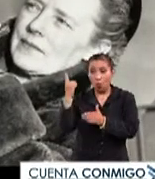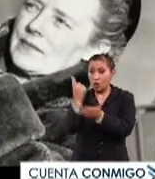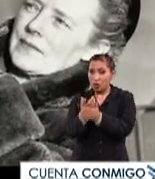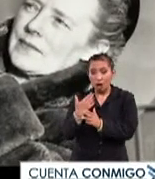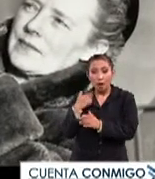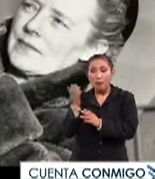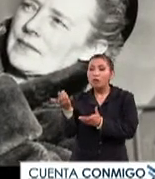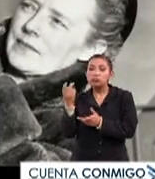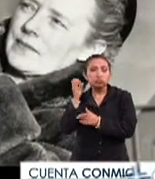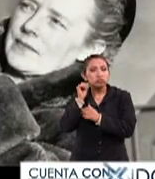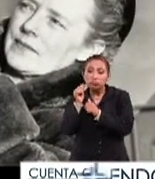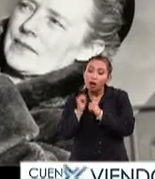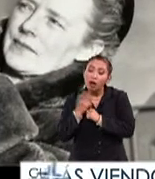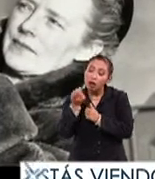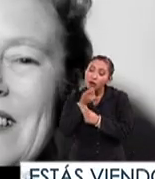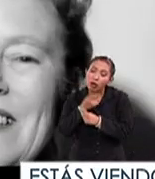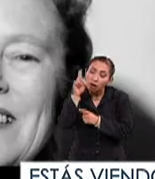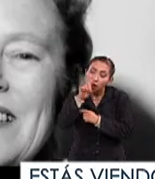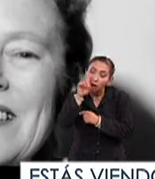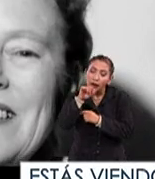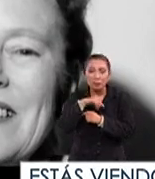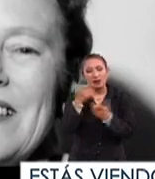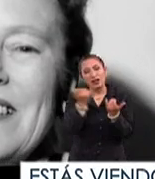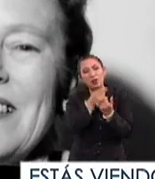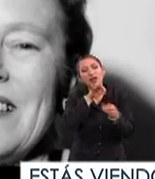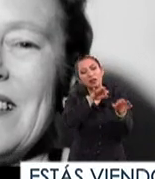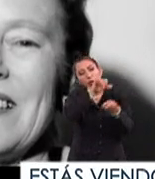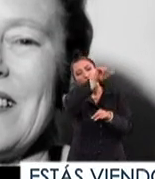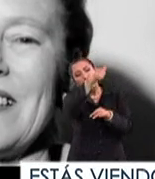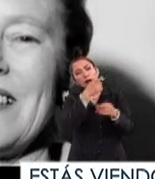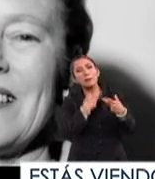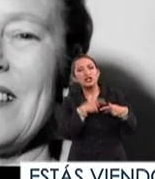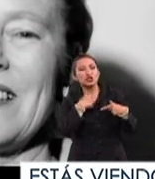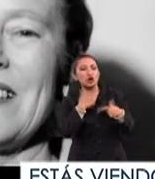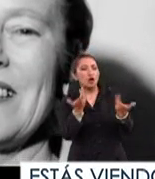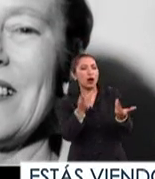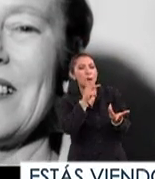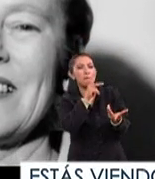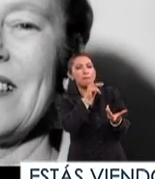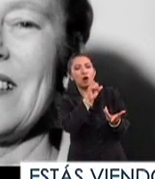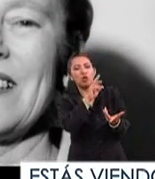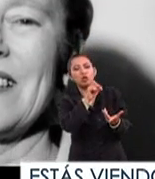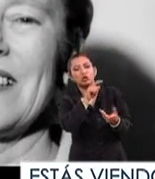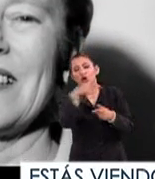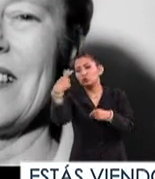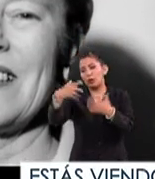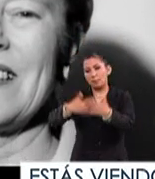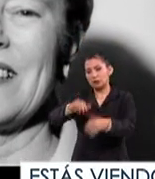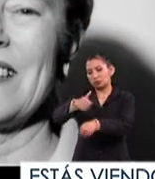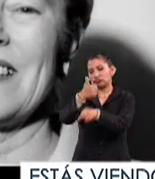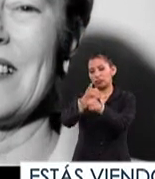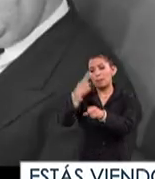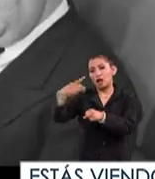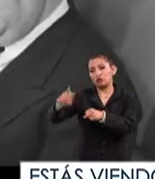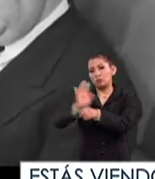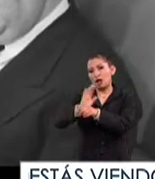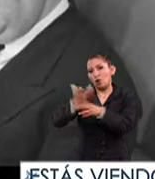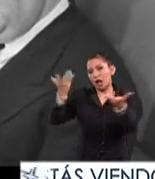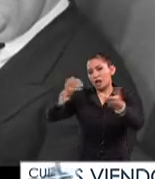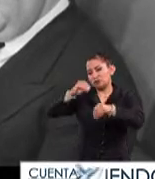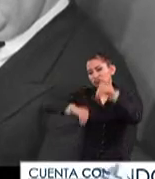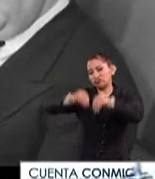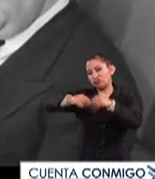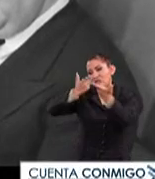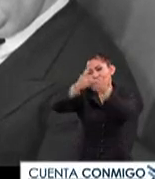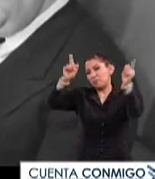única persona que escuchaba era ella. O sea, porque al principio igual trabajaba con otros productores, después hizo su propia compañía para poder producir sus propias películas